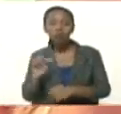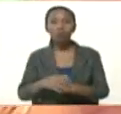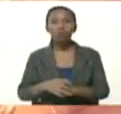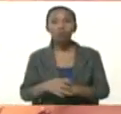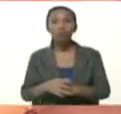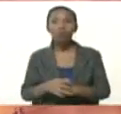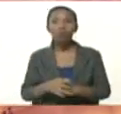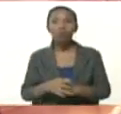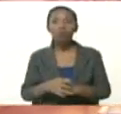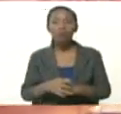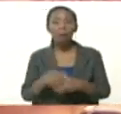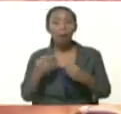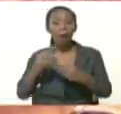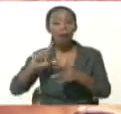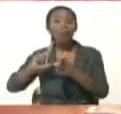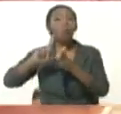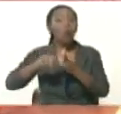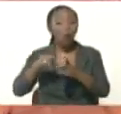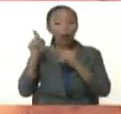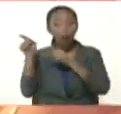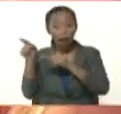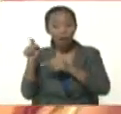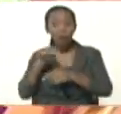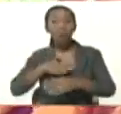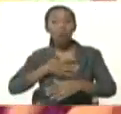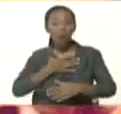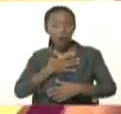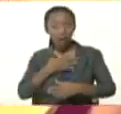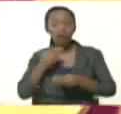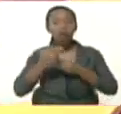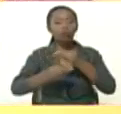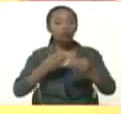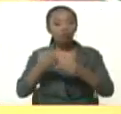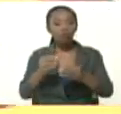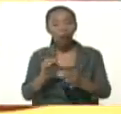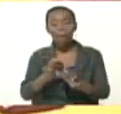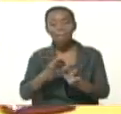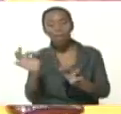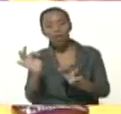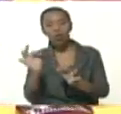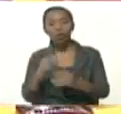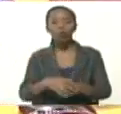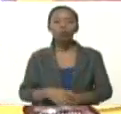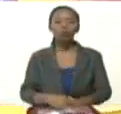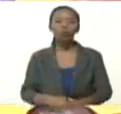Y para que él luego pueda proceder a adquirir los petros.